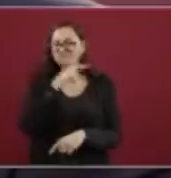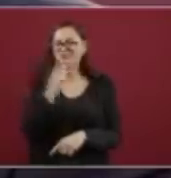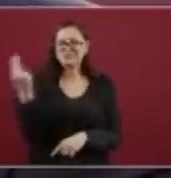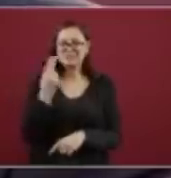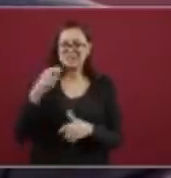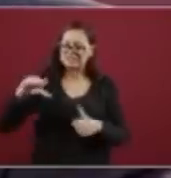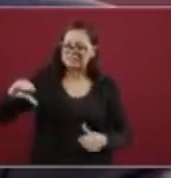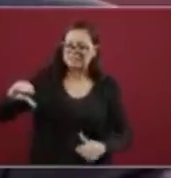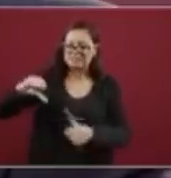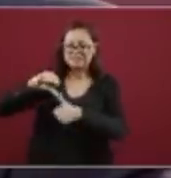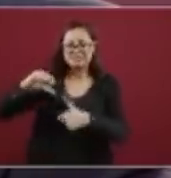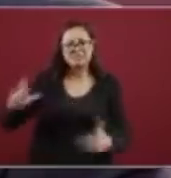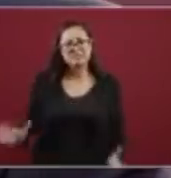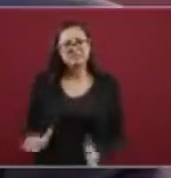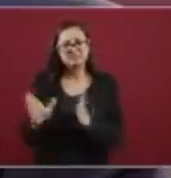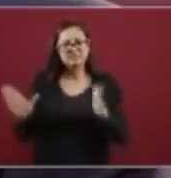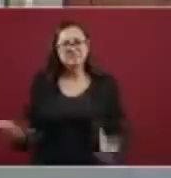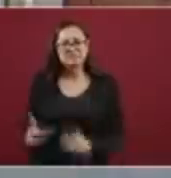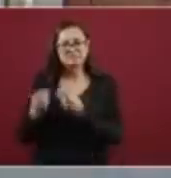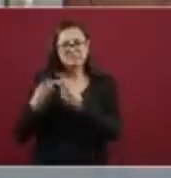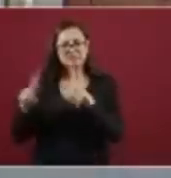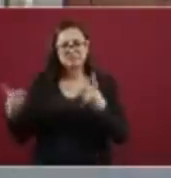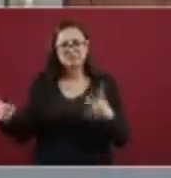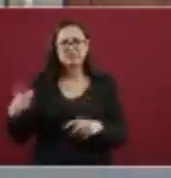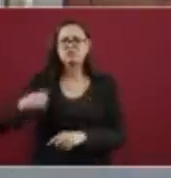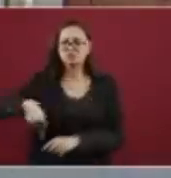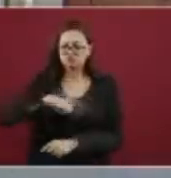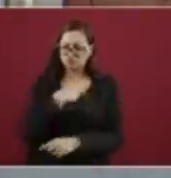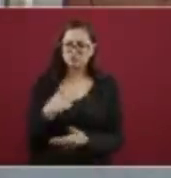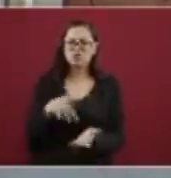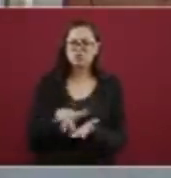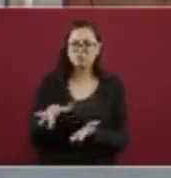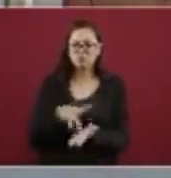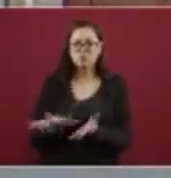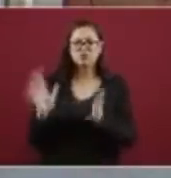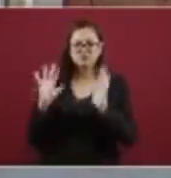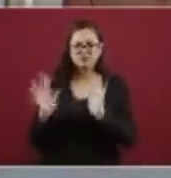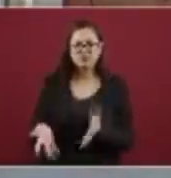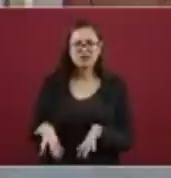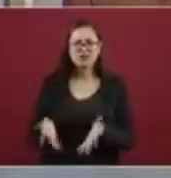Centroamérica. Ya nosotros estamos actuando en ese sentido.